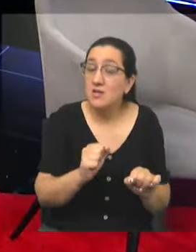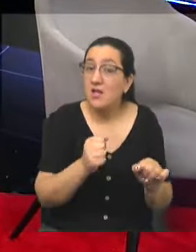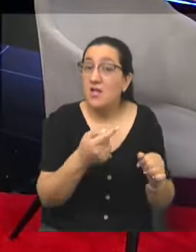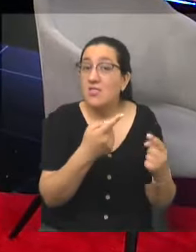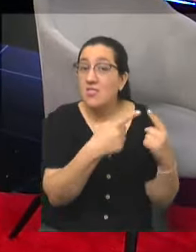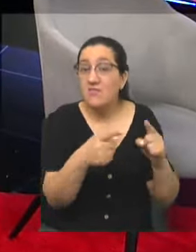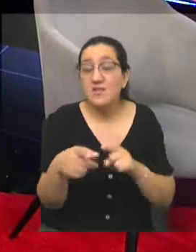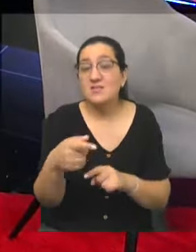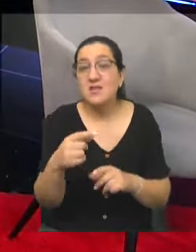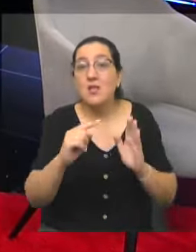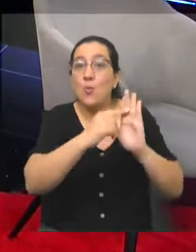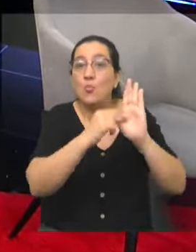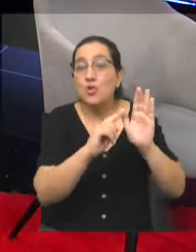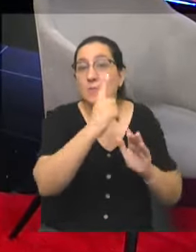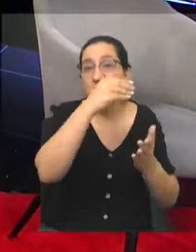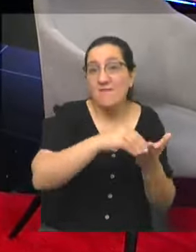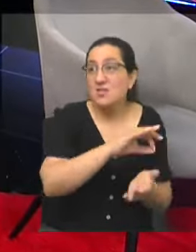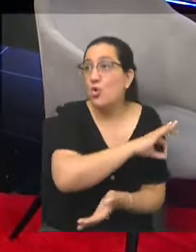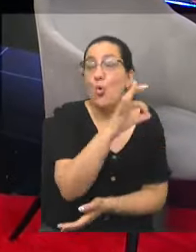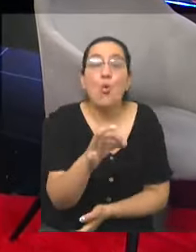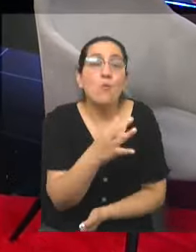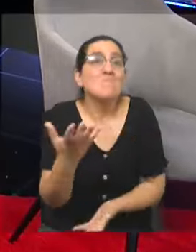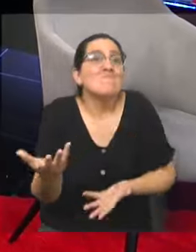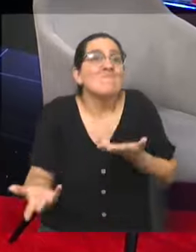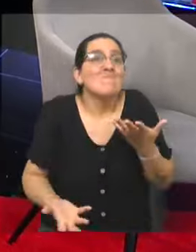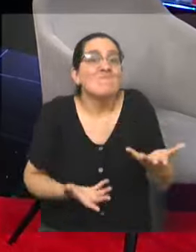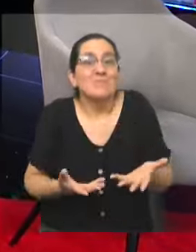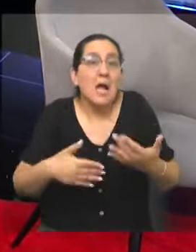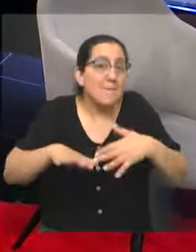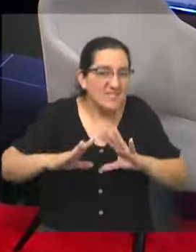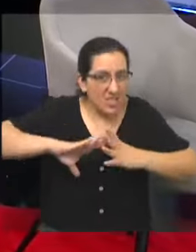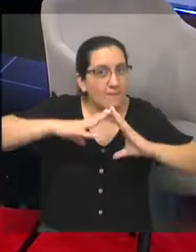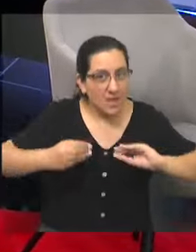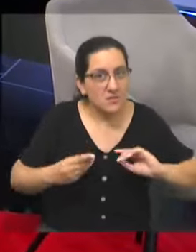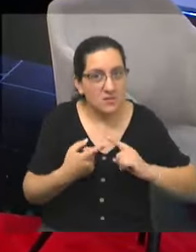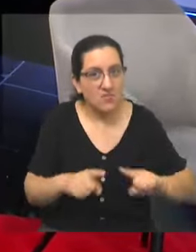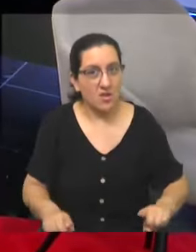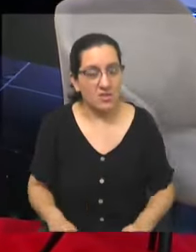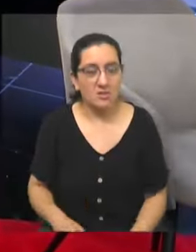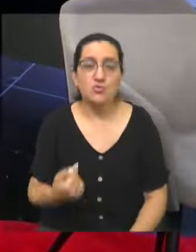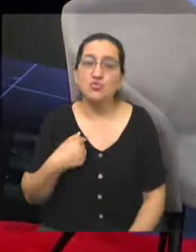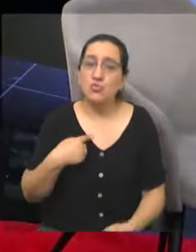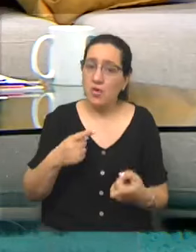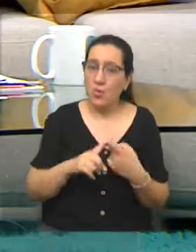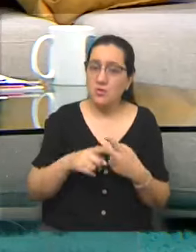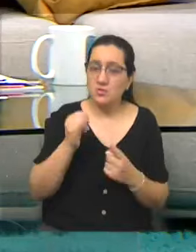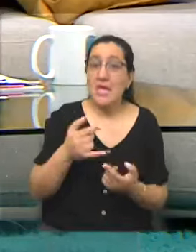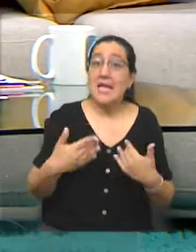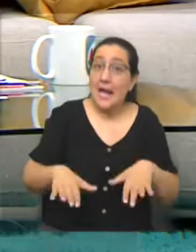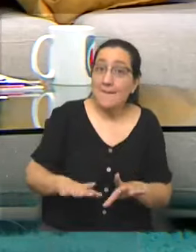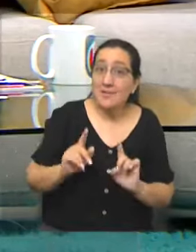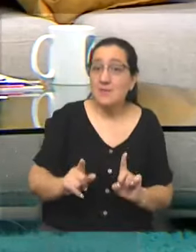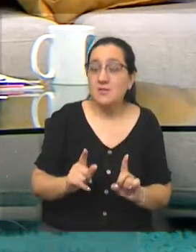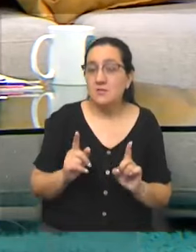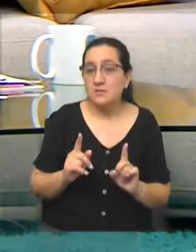de tantos puntos en primera vuelta, o cómo capaz que hay que ayornarse un poco. Estoy de acuerdo con usted, Dios. Sí, dígame, Tania. No, y capaz que también ese